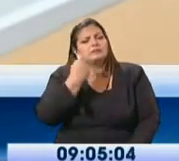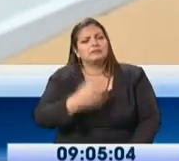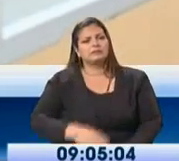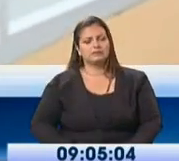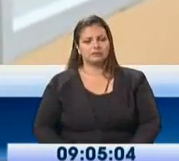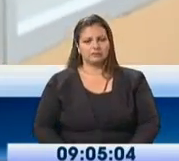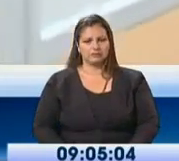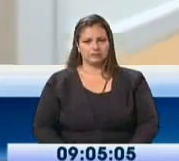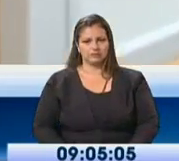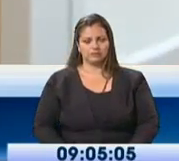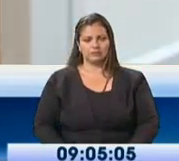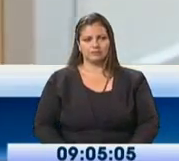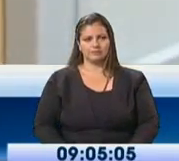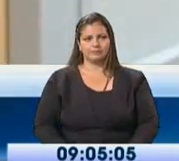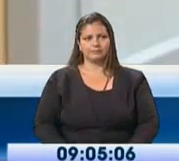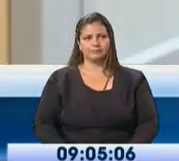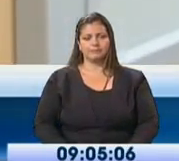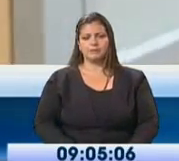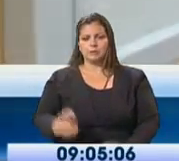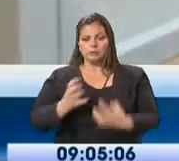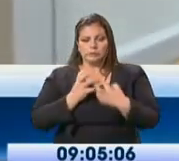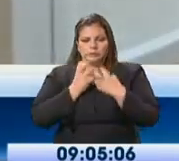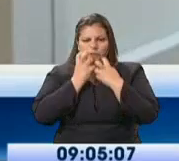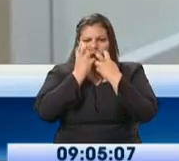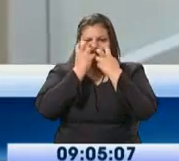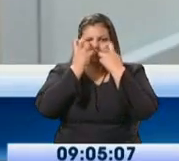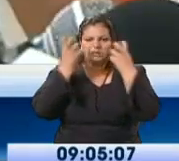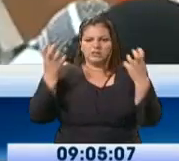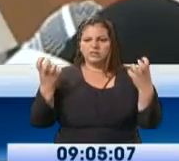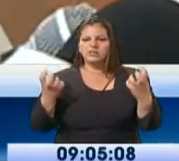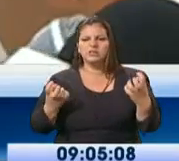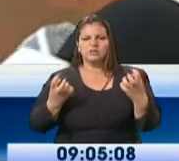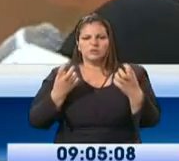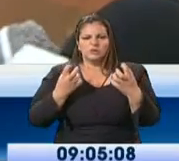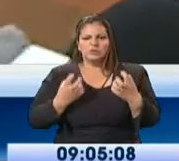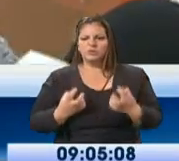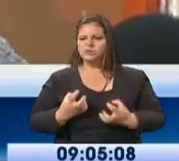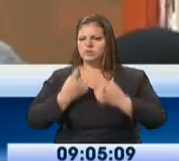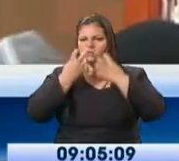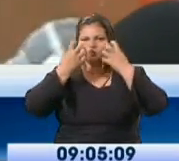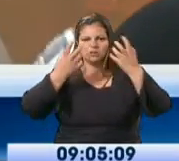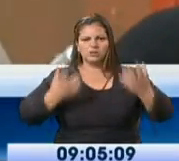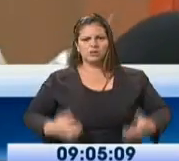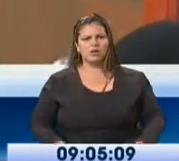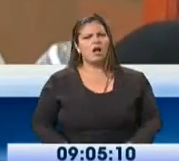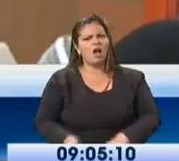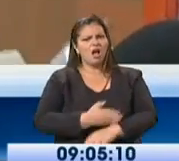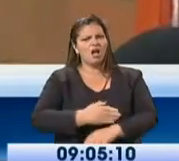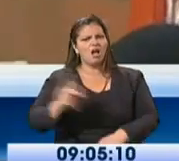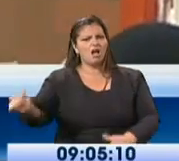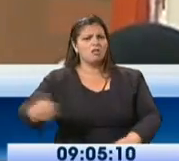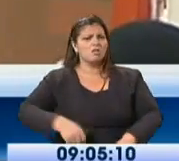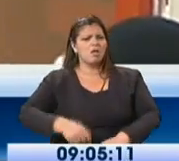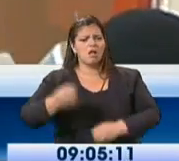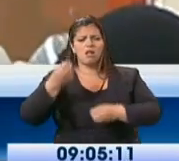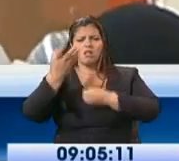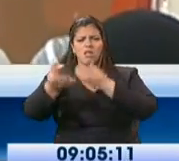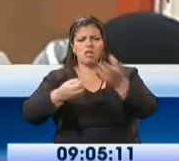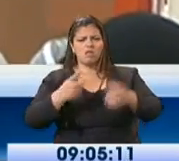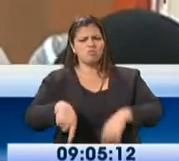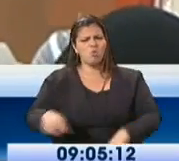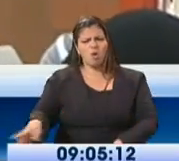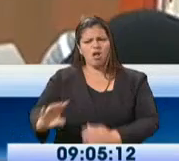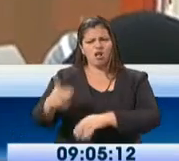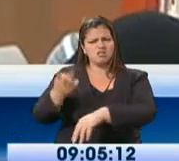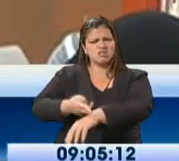Al parecer un momento de coraje provocó un error, pero no de la forma como se dijo. Un problema, en alguna ocasión,